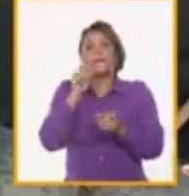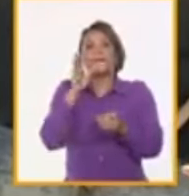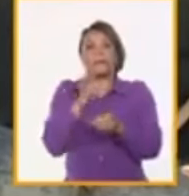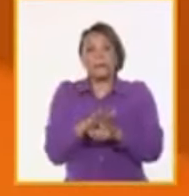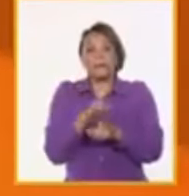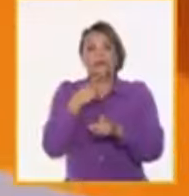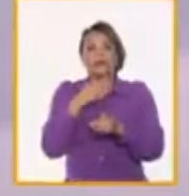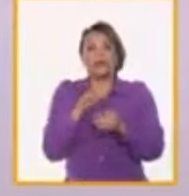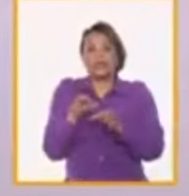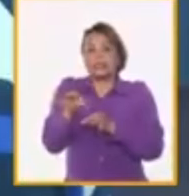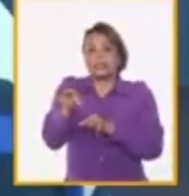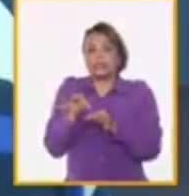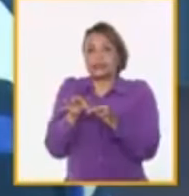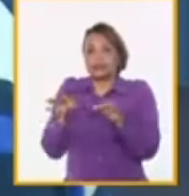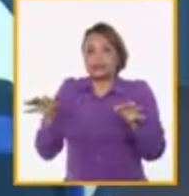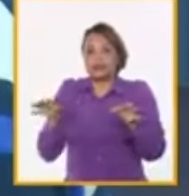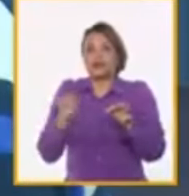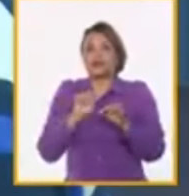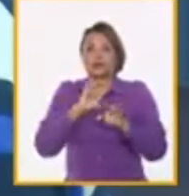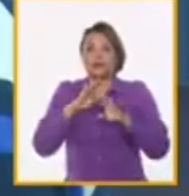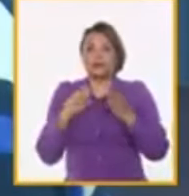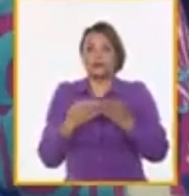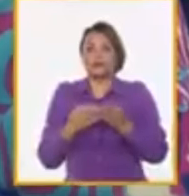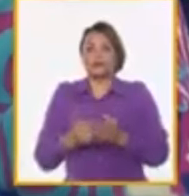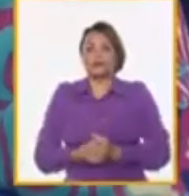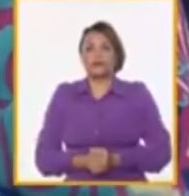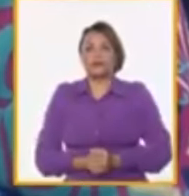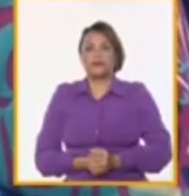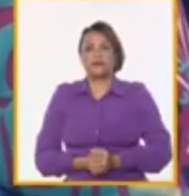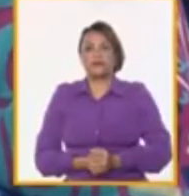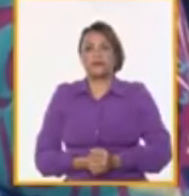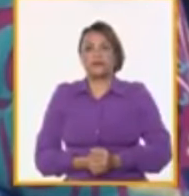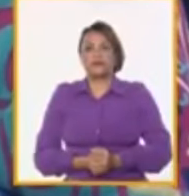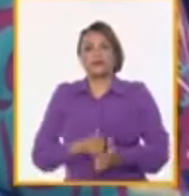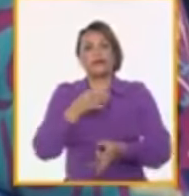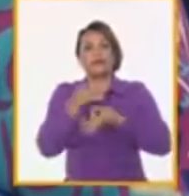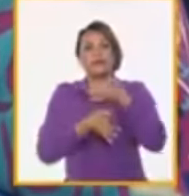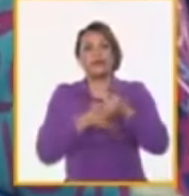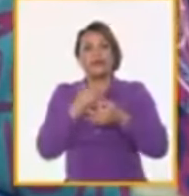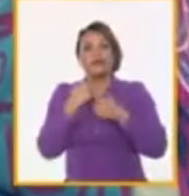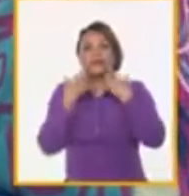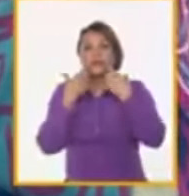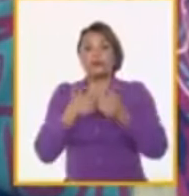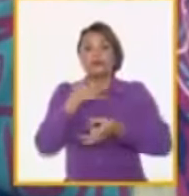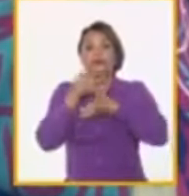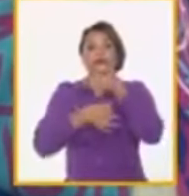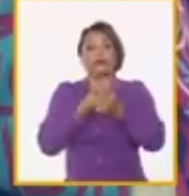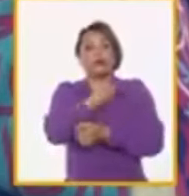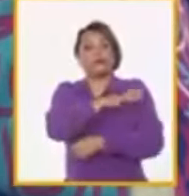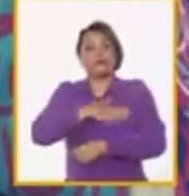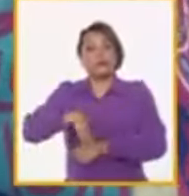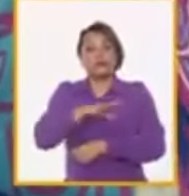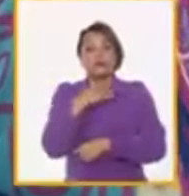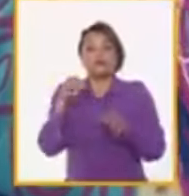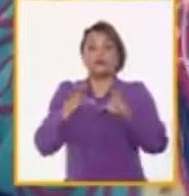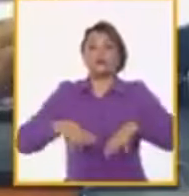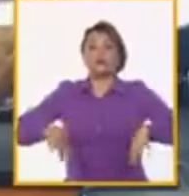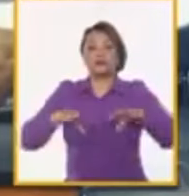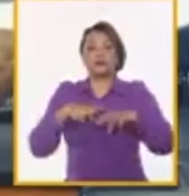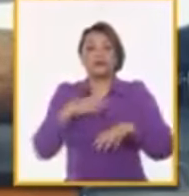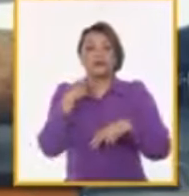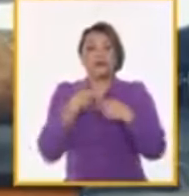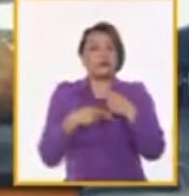del expreso. Chatman Cuau insistió en la importancia de informar a la población de todo cuanto se ejecuta en aras de